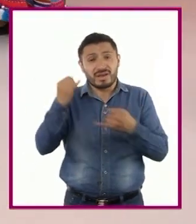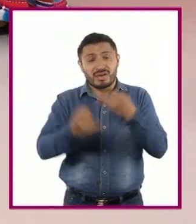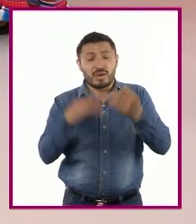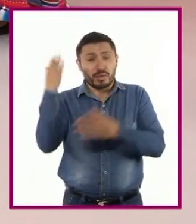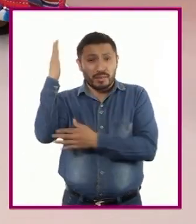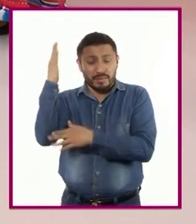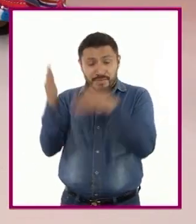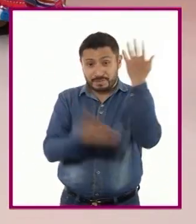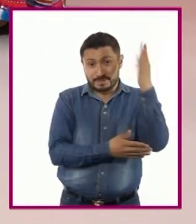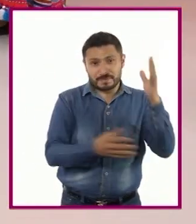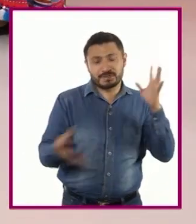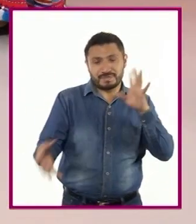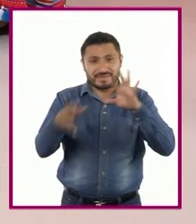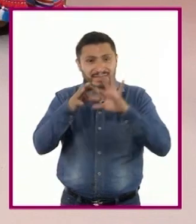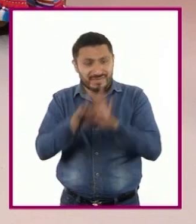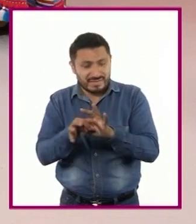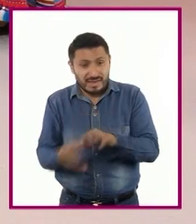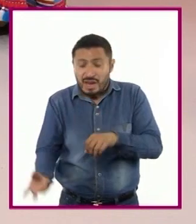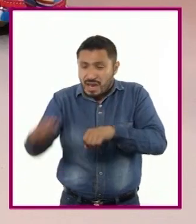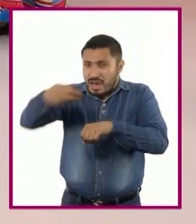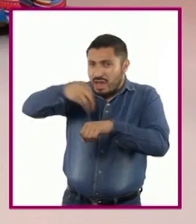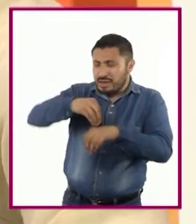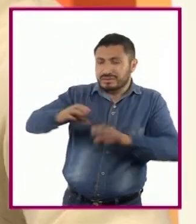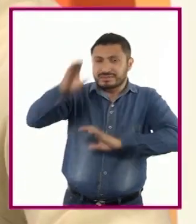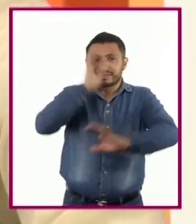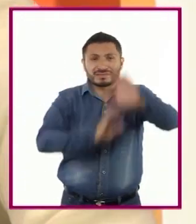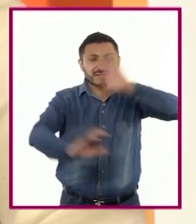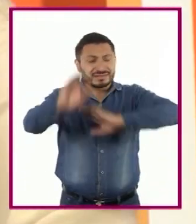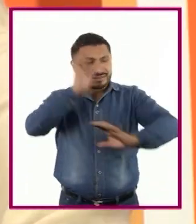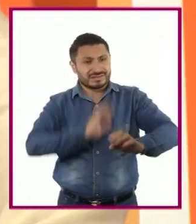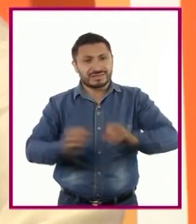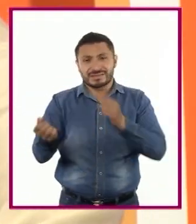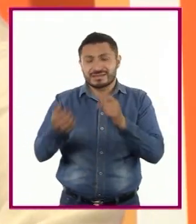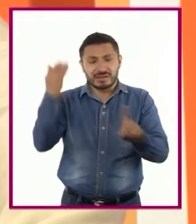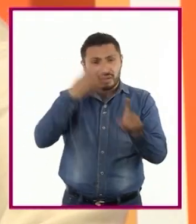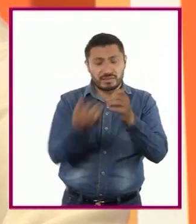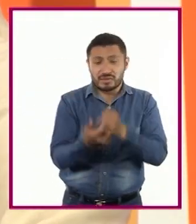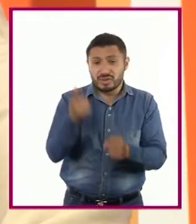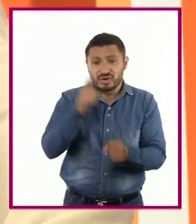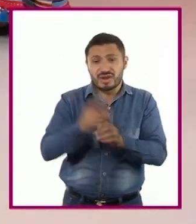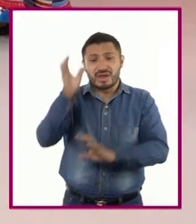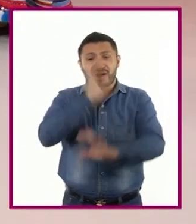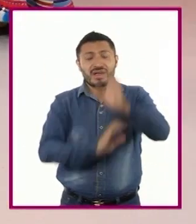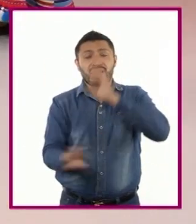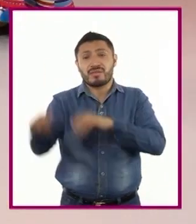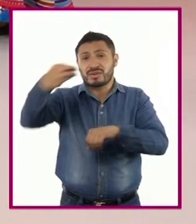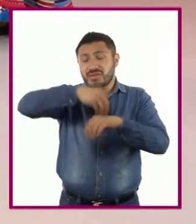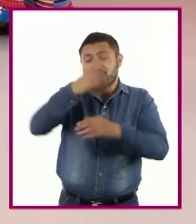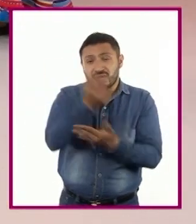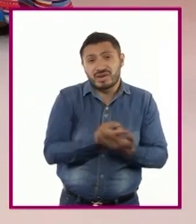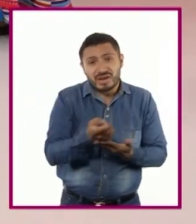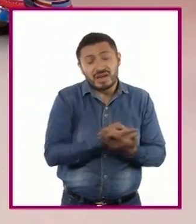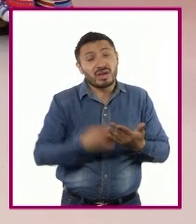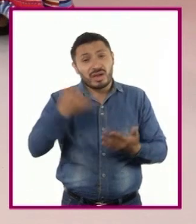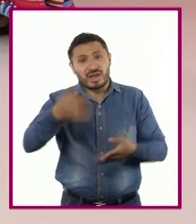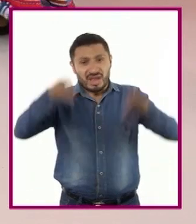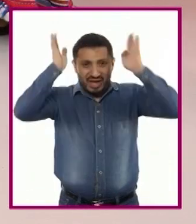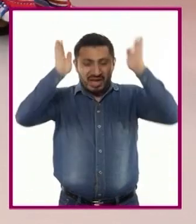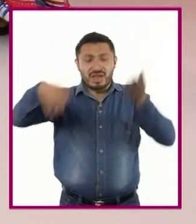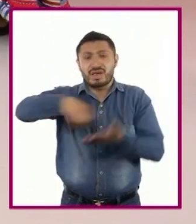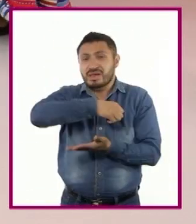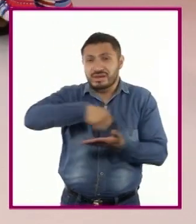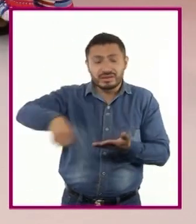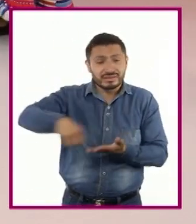para combinar. Agregamos la canción con sentido social, cantamos, integramos el dibujo y el burro de